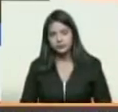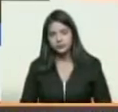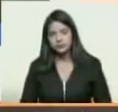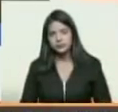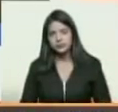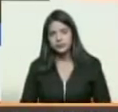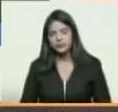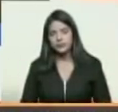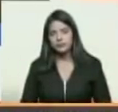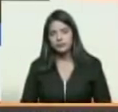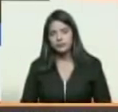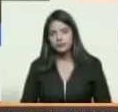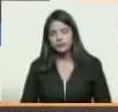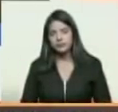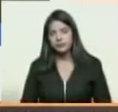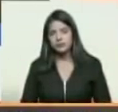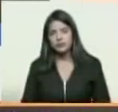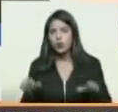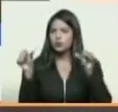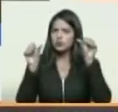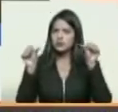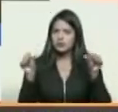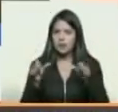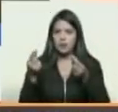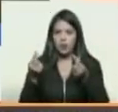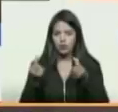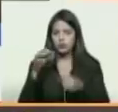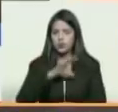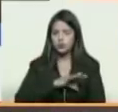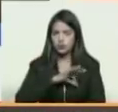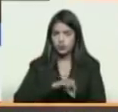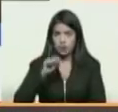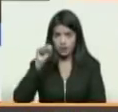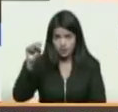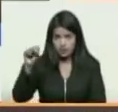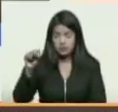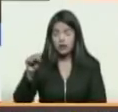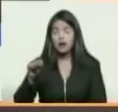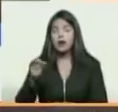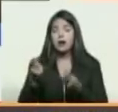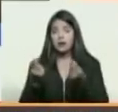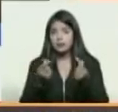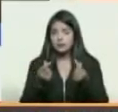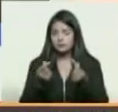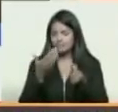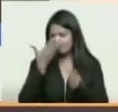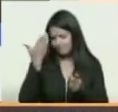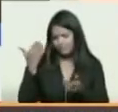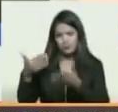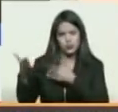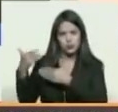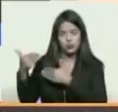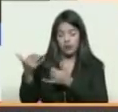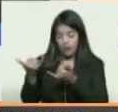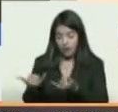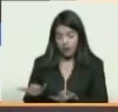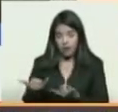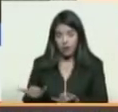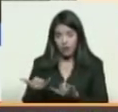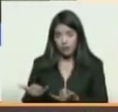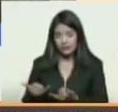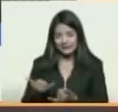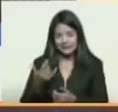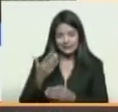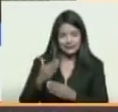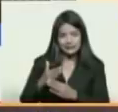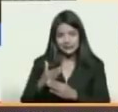que la educación en un sistema económico socialista ha de rebasar el pasado y todo aquello que en el presente atente